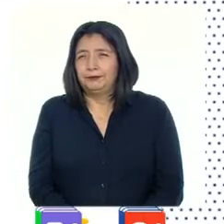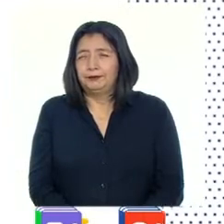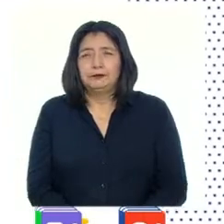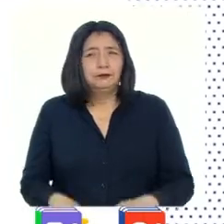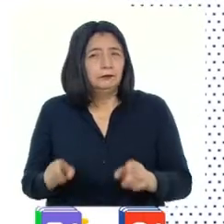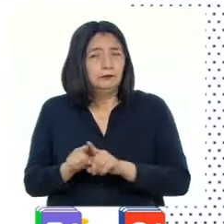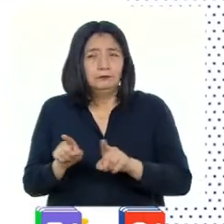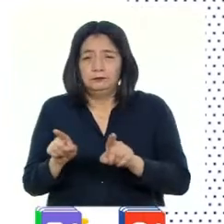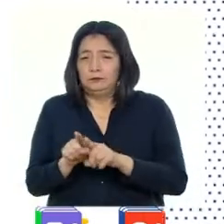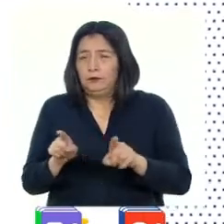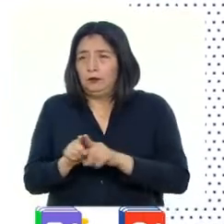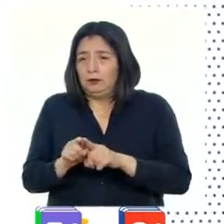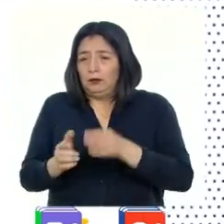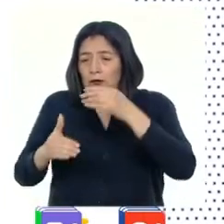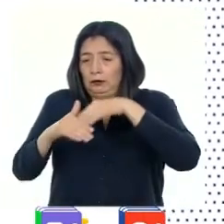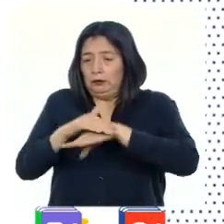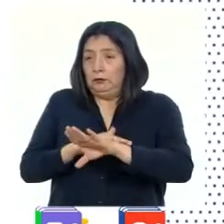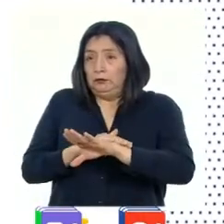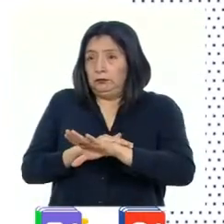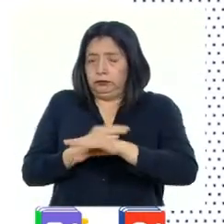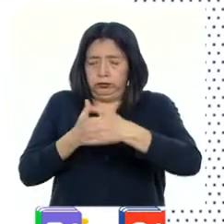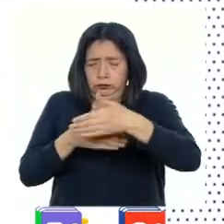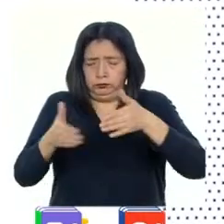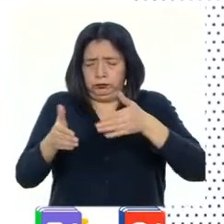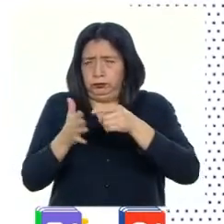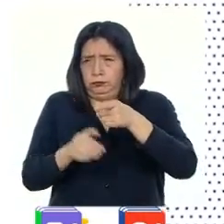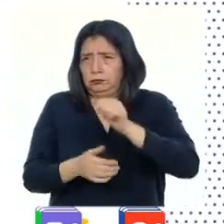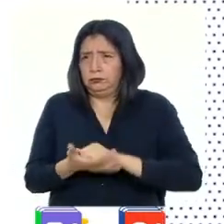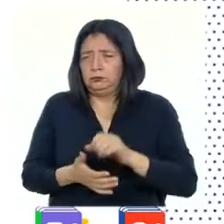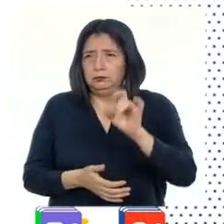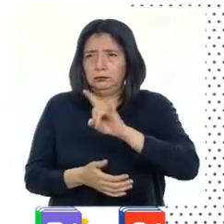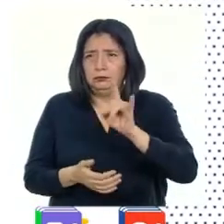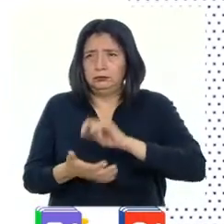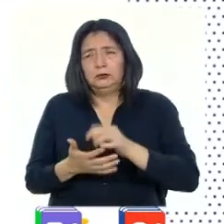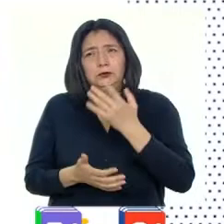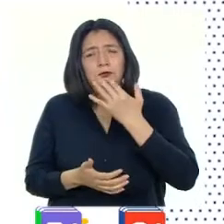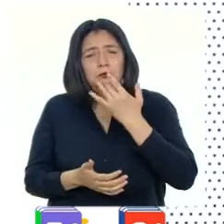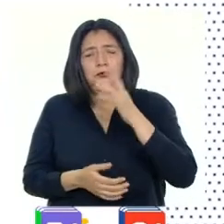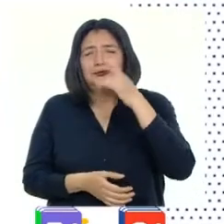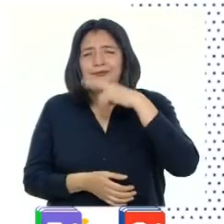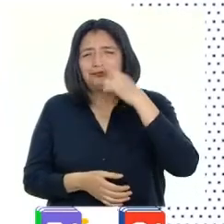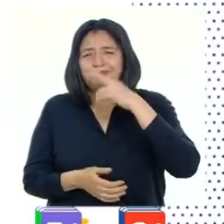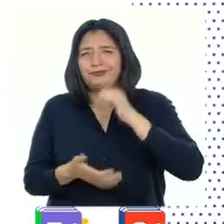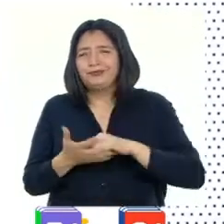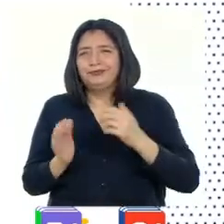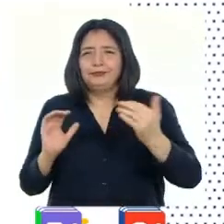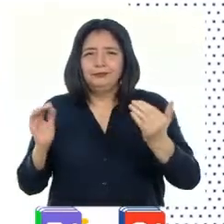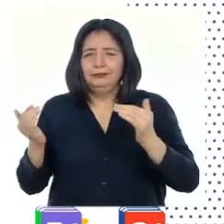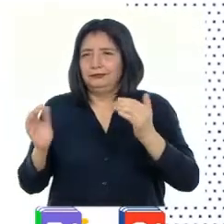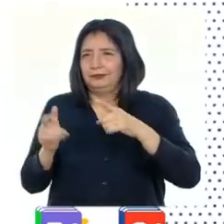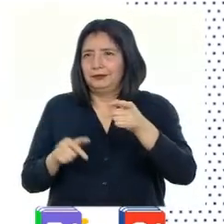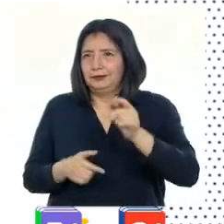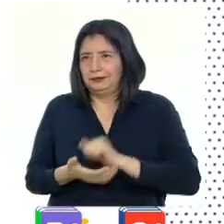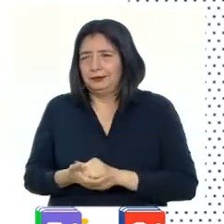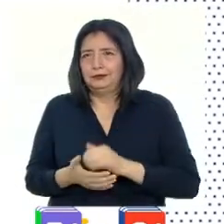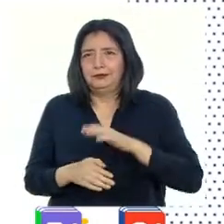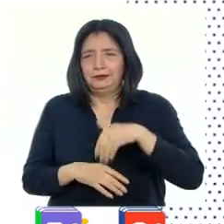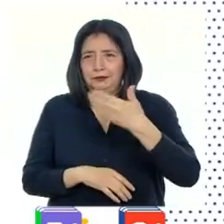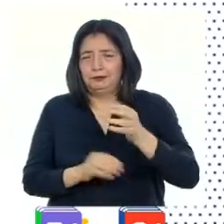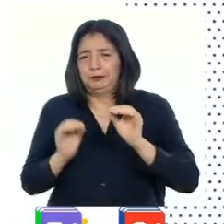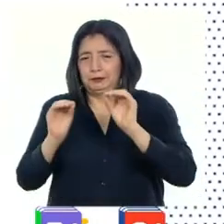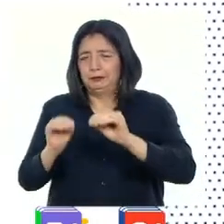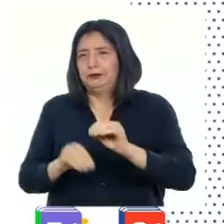Del mismo modo, al interior de la caja. En este caso, usaremos un color rojo para contrastar con lo que pondremos